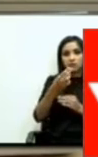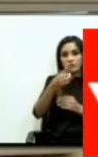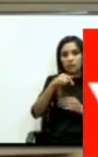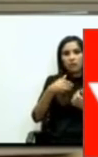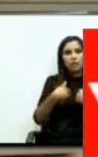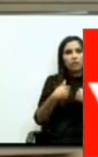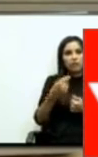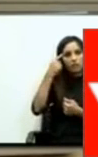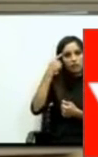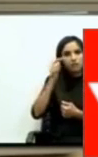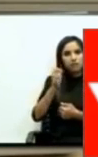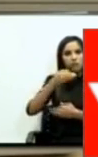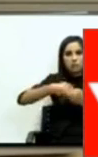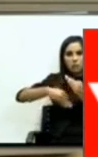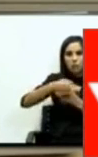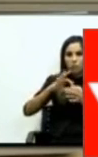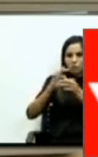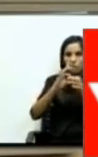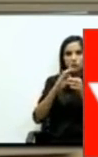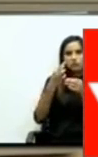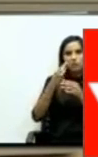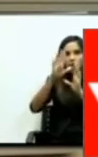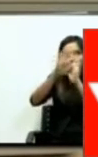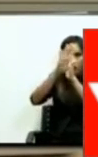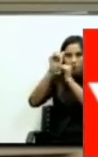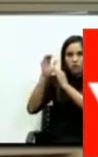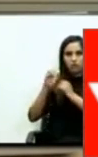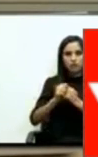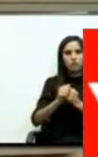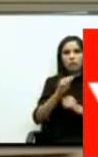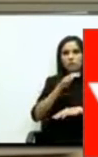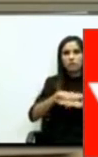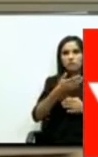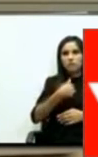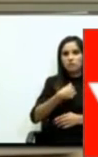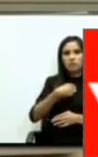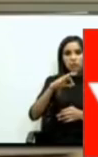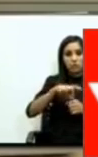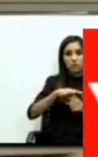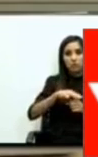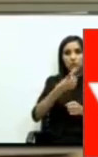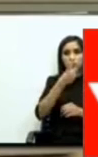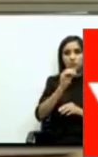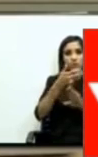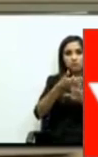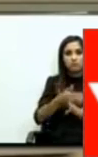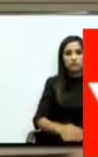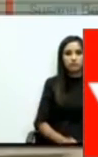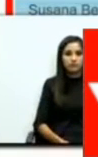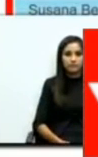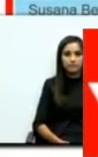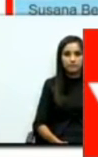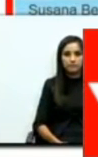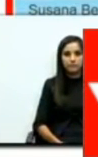congruentes y de que todos juntos podamos llegar a acuerdos es cuento y mi voto es en contra